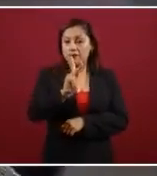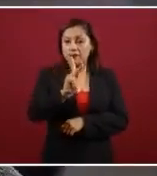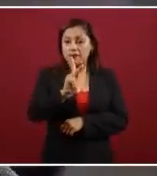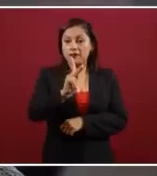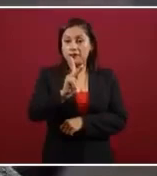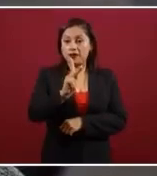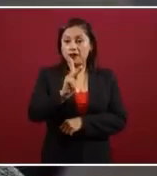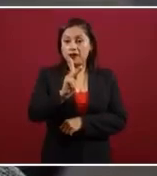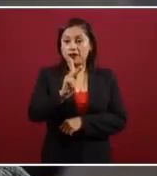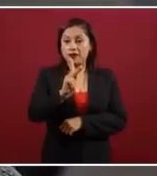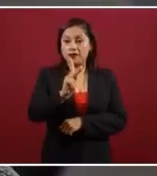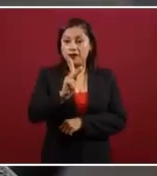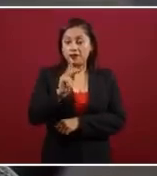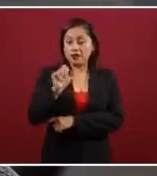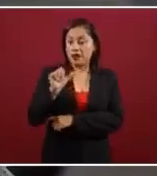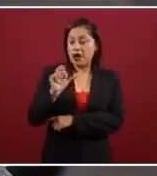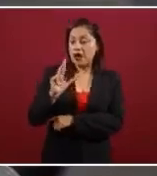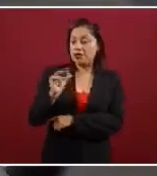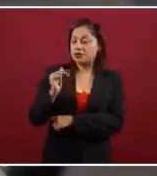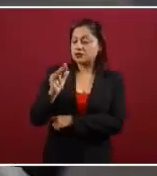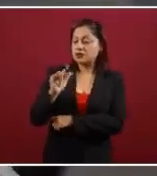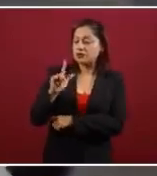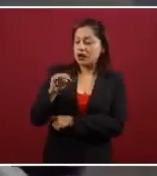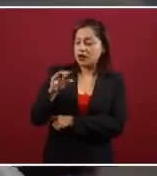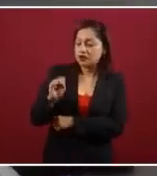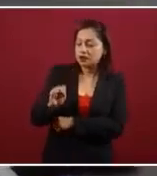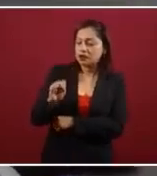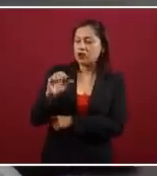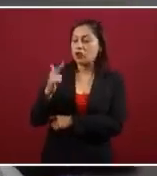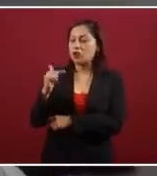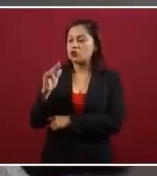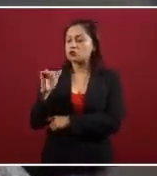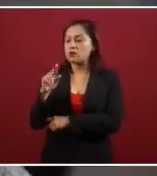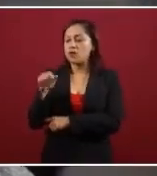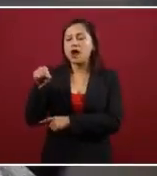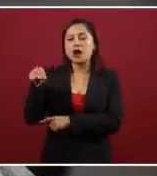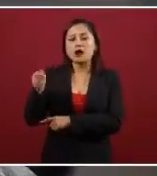¿De dónde es Archibaldo? Archibaldo, alias el Chapo Guzmán.